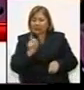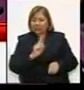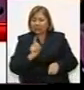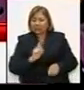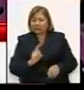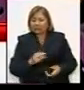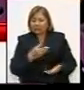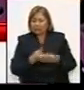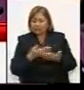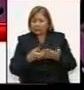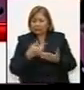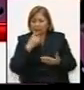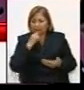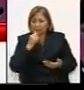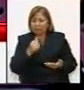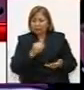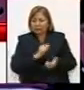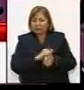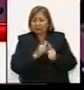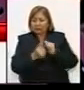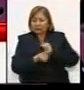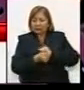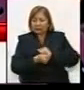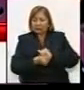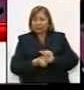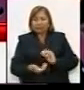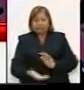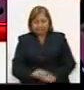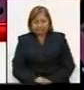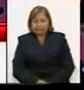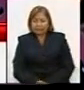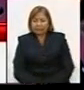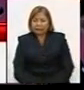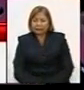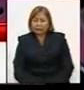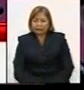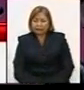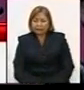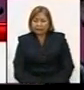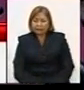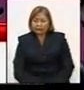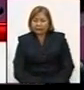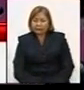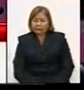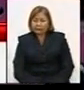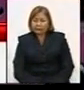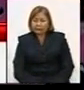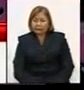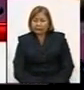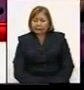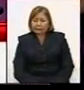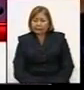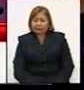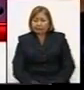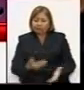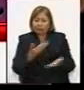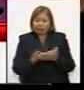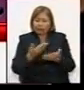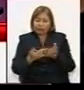está así, mira, cambiando la regla de juego. En esta serie de